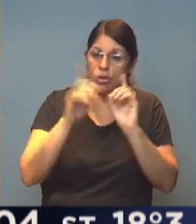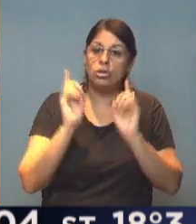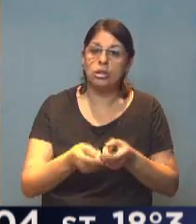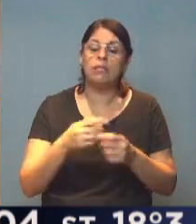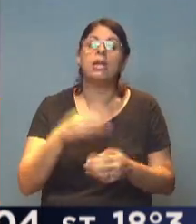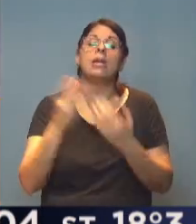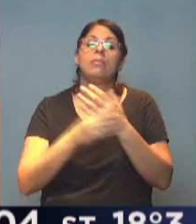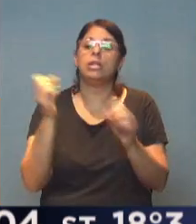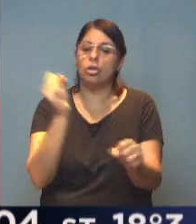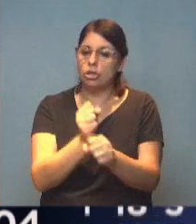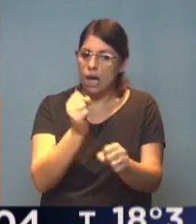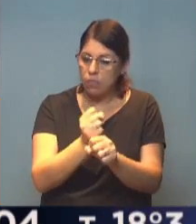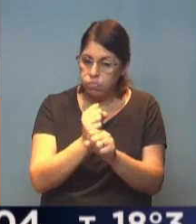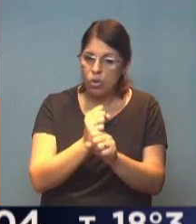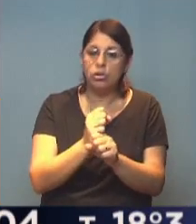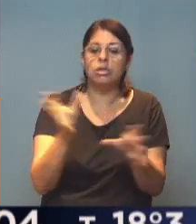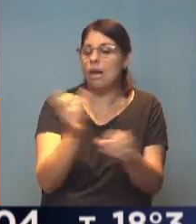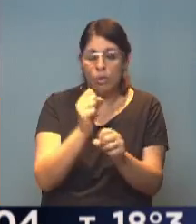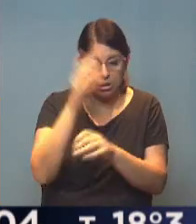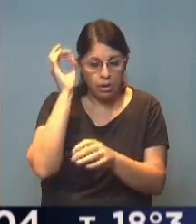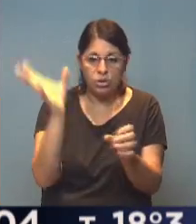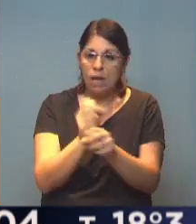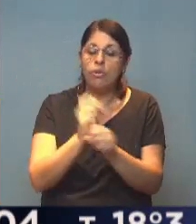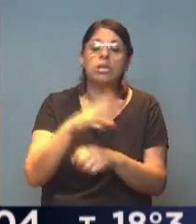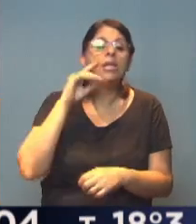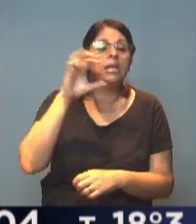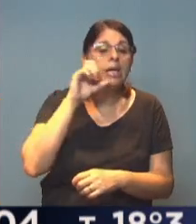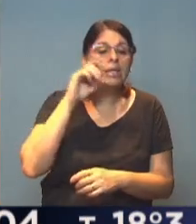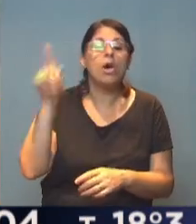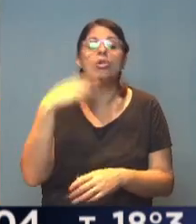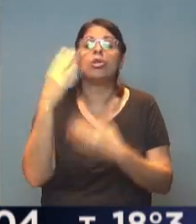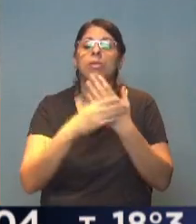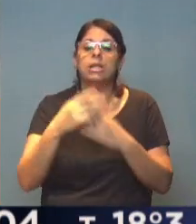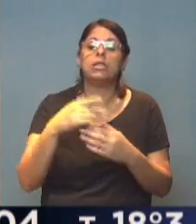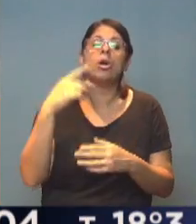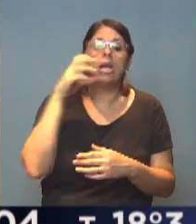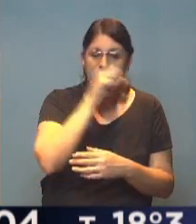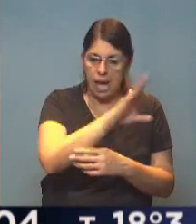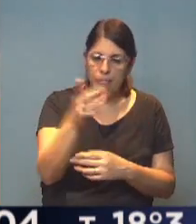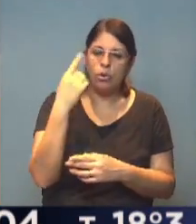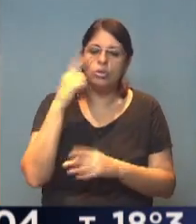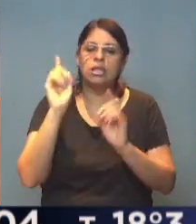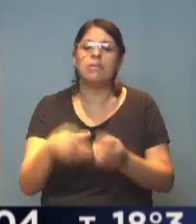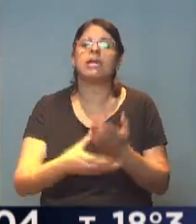claro, está el ministro de Transporte, Guillermo Dietrich, el de Agroindustria, Bursaile, y la canciller, Susana Malcorra.